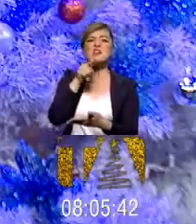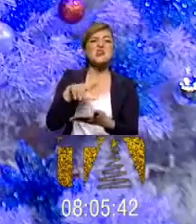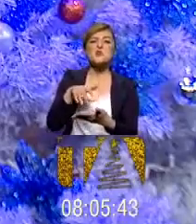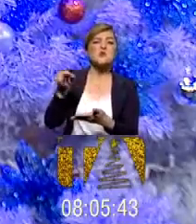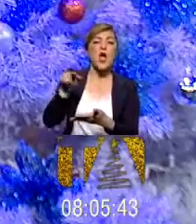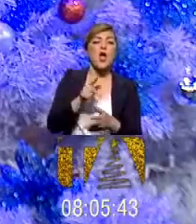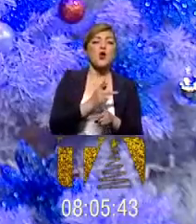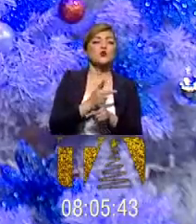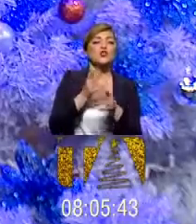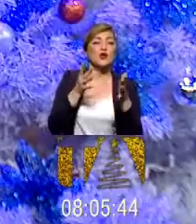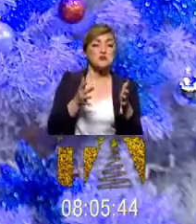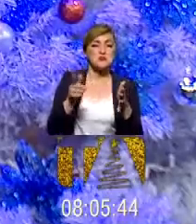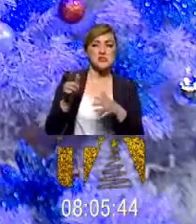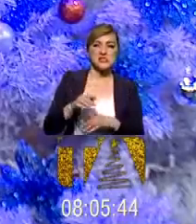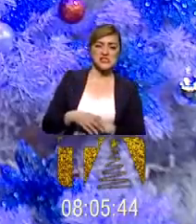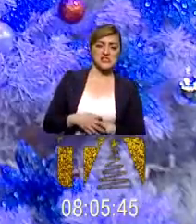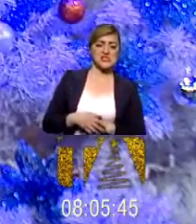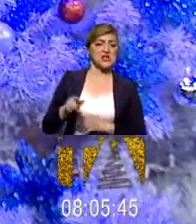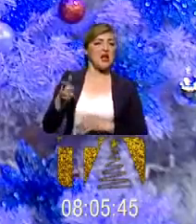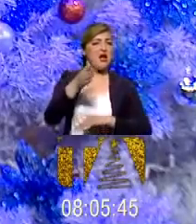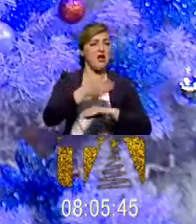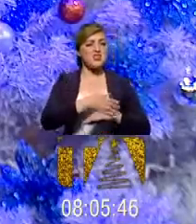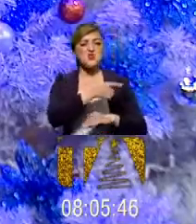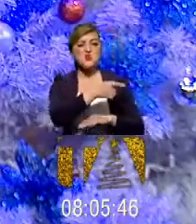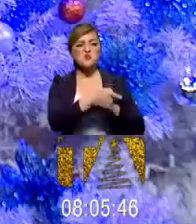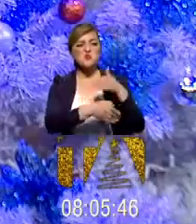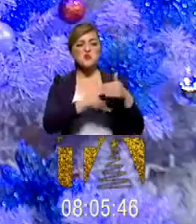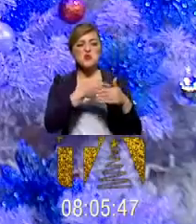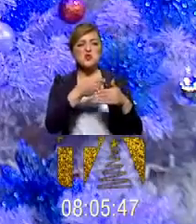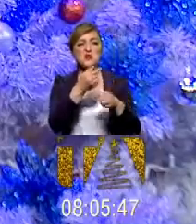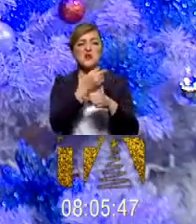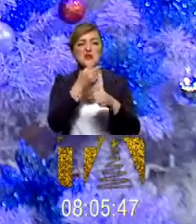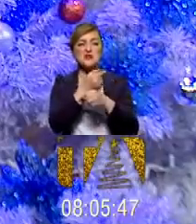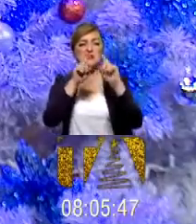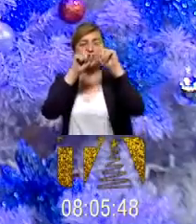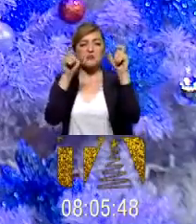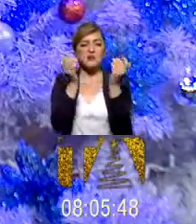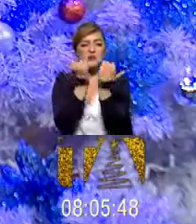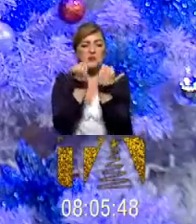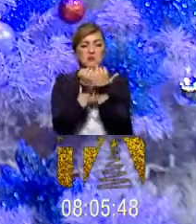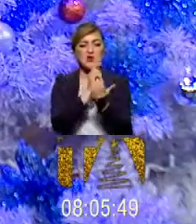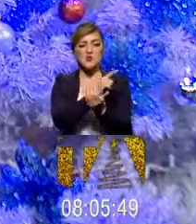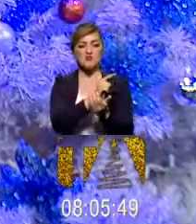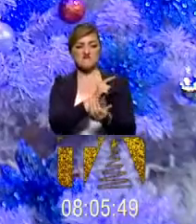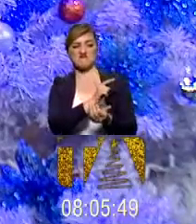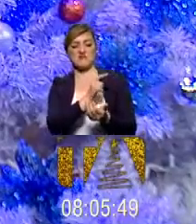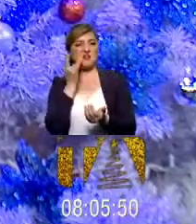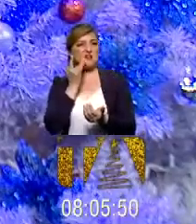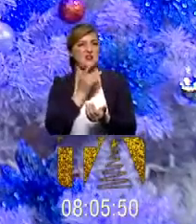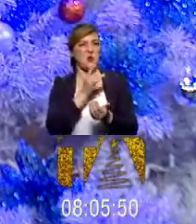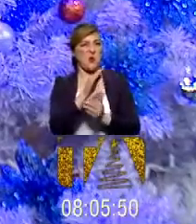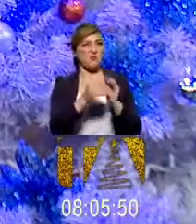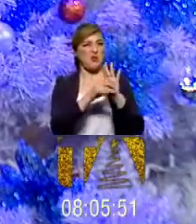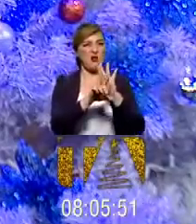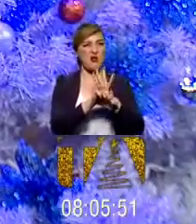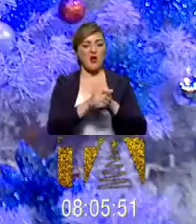Metropolitano. Aseguran que hay quienes fueron tachados por irregularidades, critican la duplicidad de funciones e incluso que hay